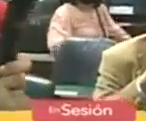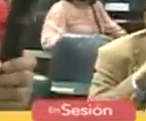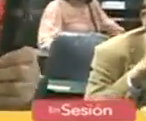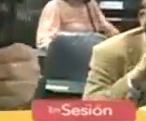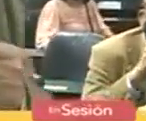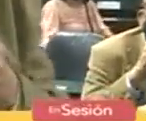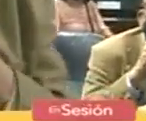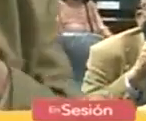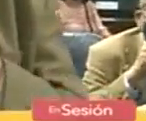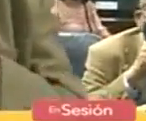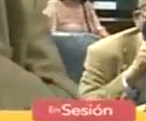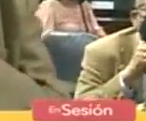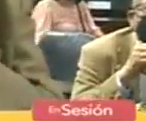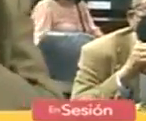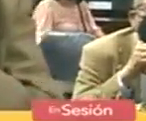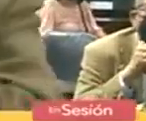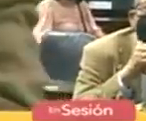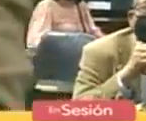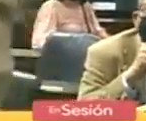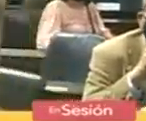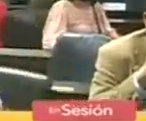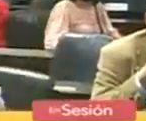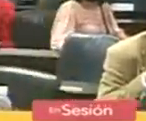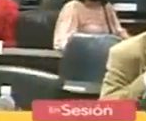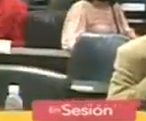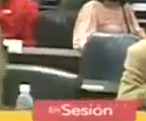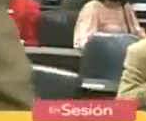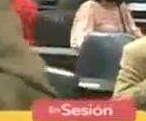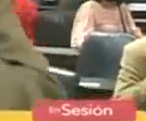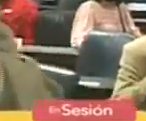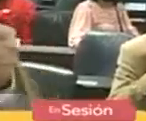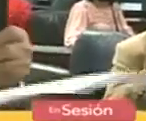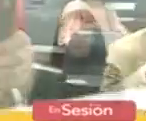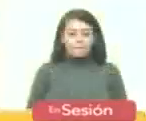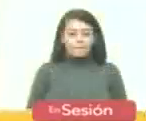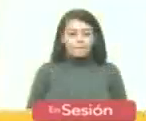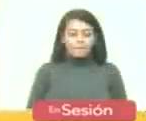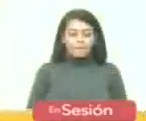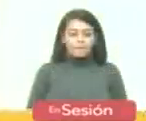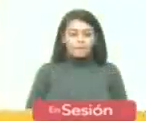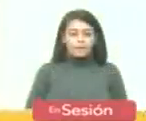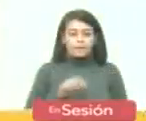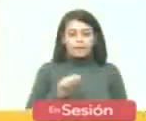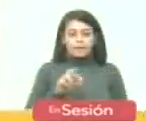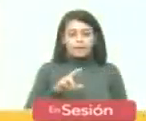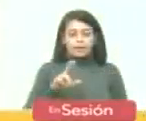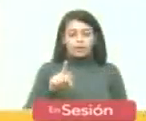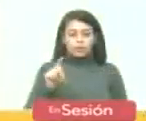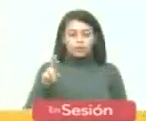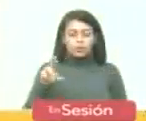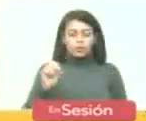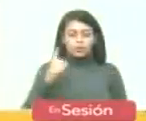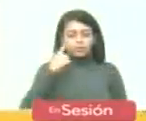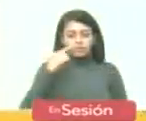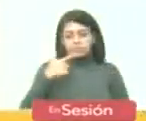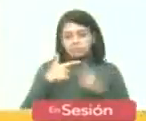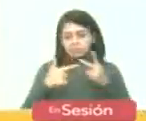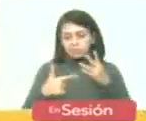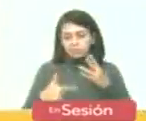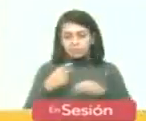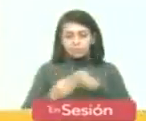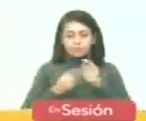Ifigenia, de Teresa de la Parra, Las lanzas coloradas, de Arturo Juan Pietre, etcétera, etcétera.